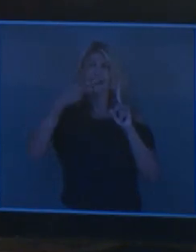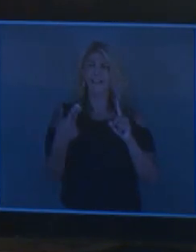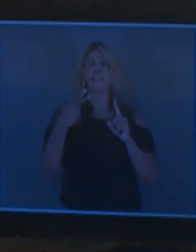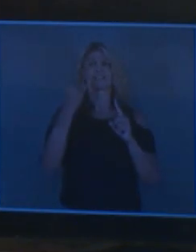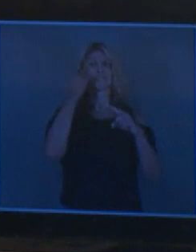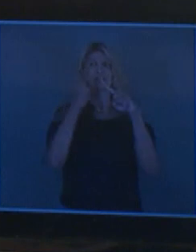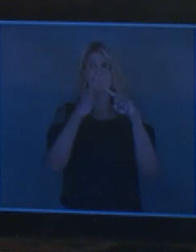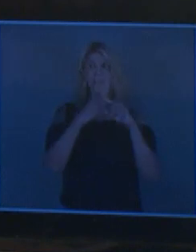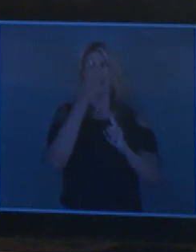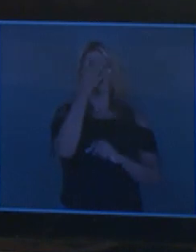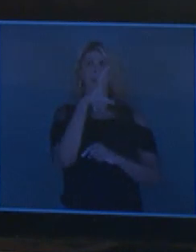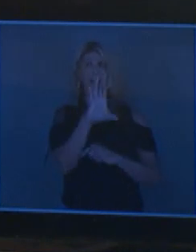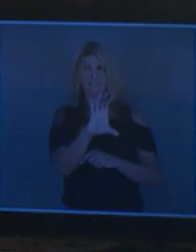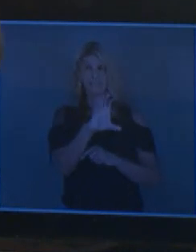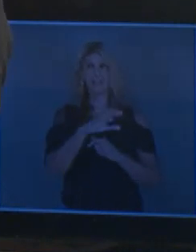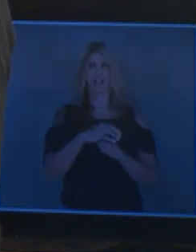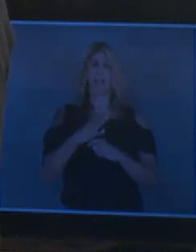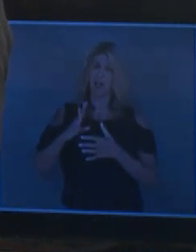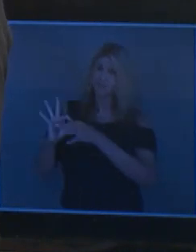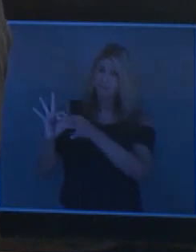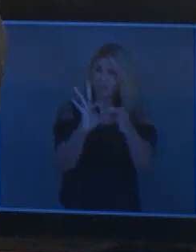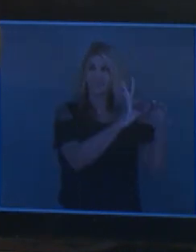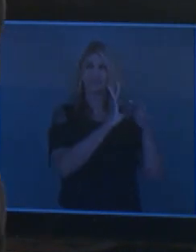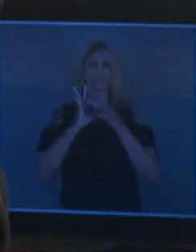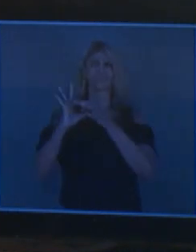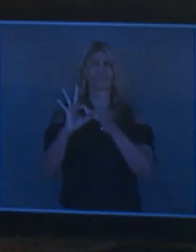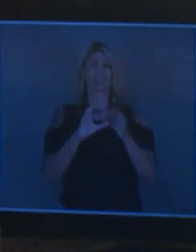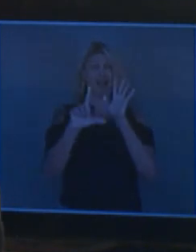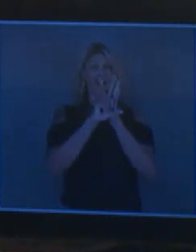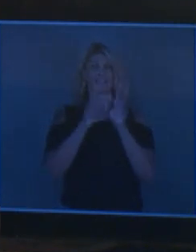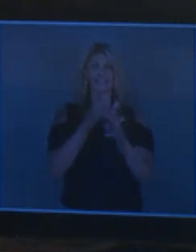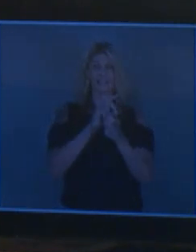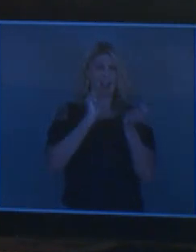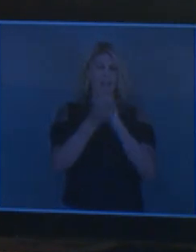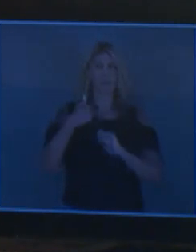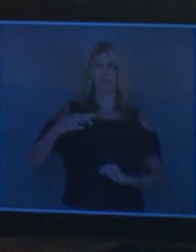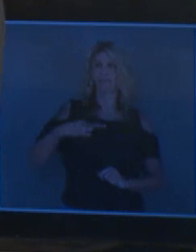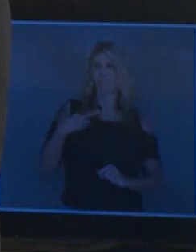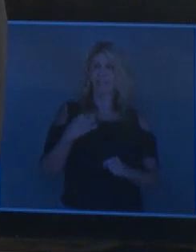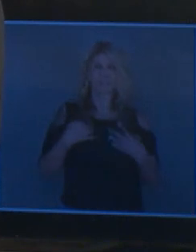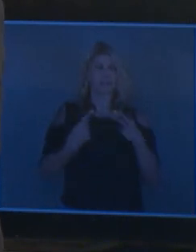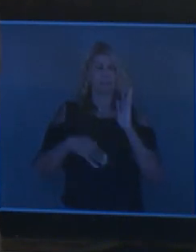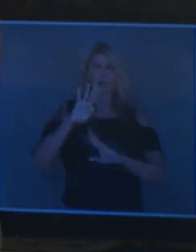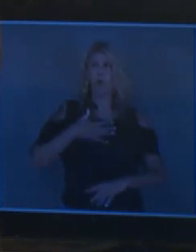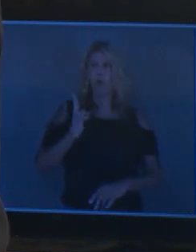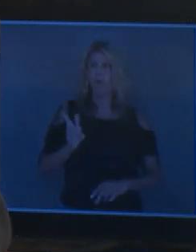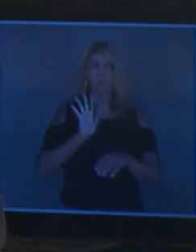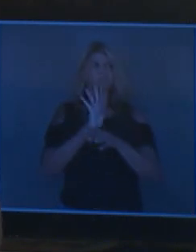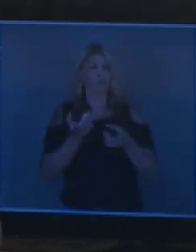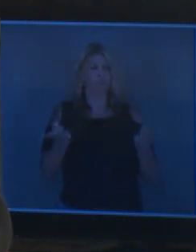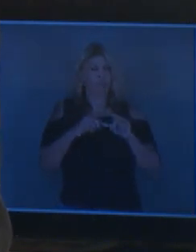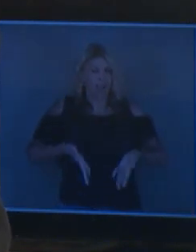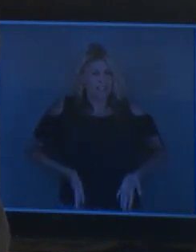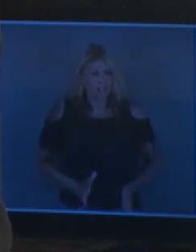entonces se nos pasa a todos o sea no por ser trans imagínate además teniendo la mochila de